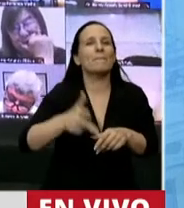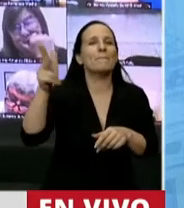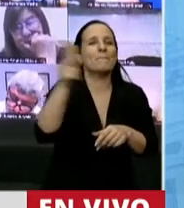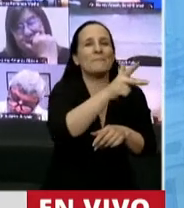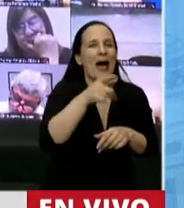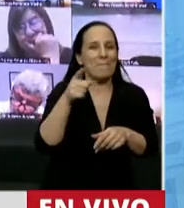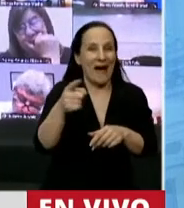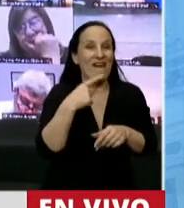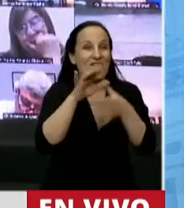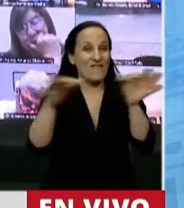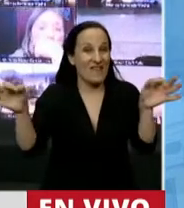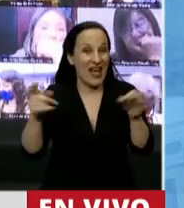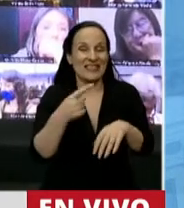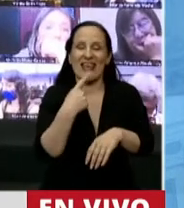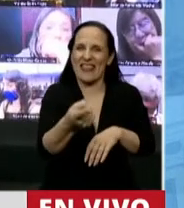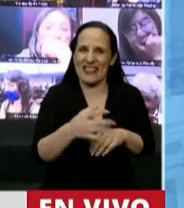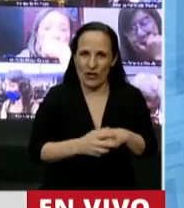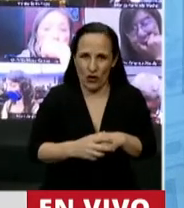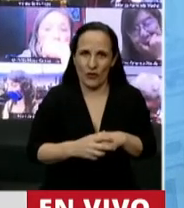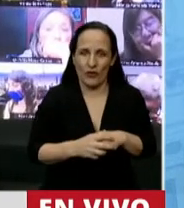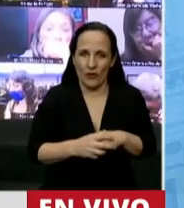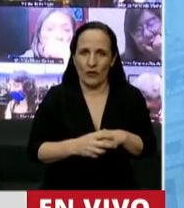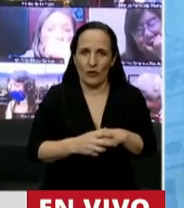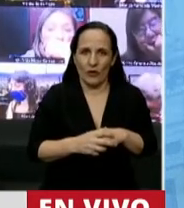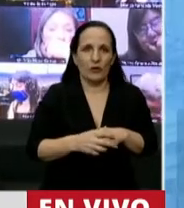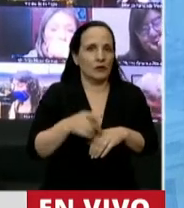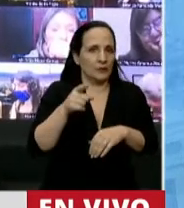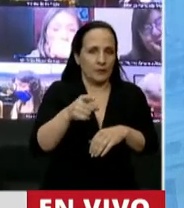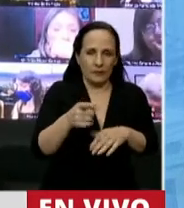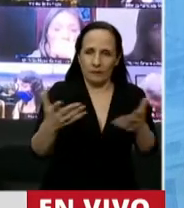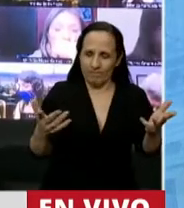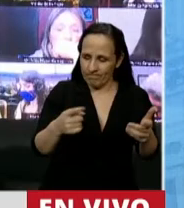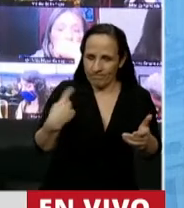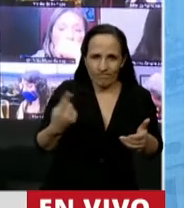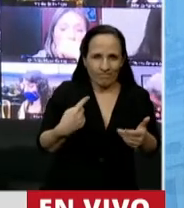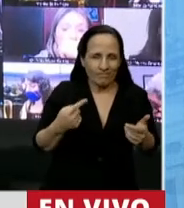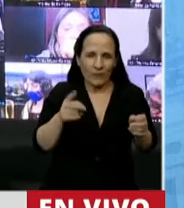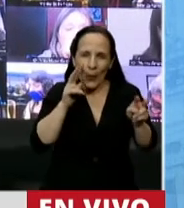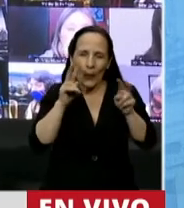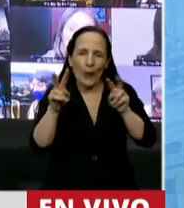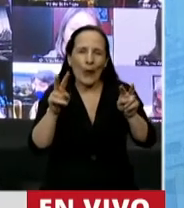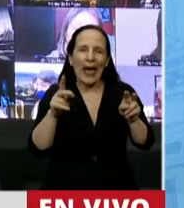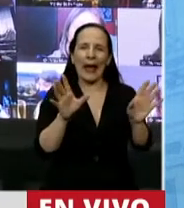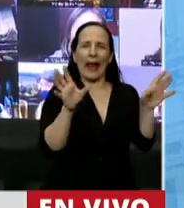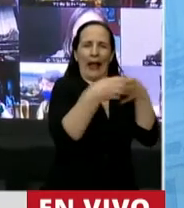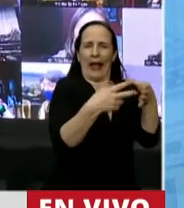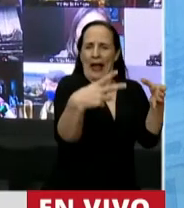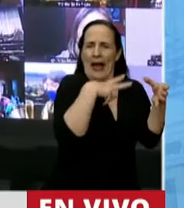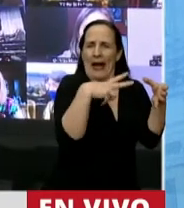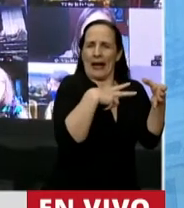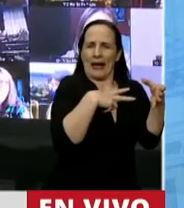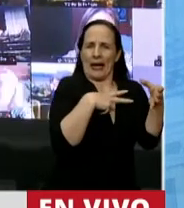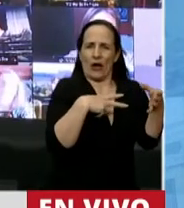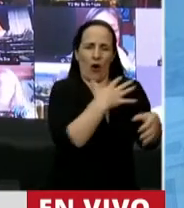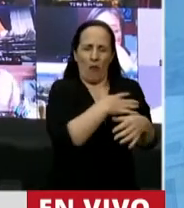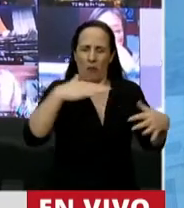en la encíclica Laudato Si, cuando nos dijo que deberían exasperarnos las enormes inequidades que existen